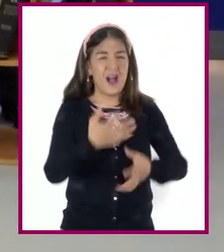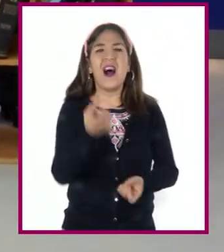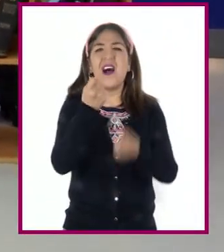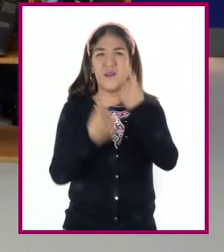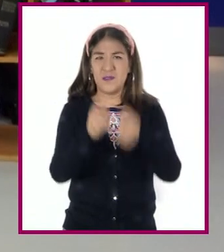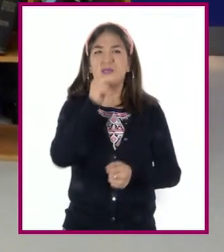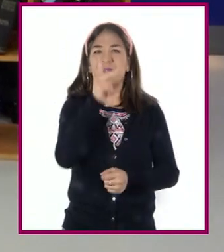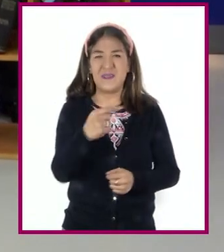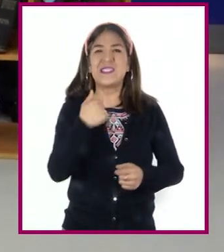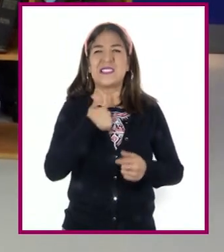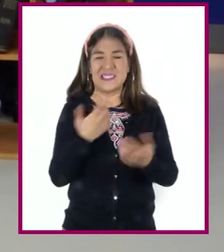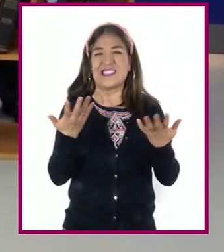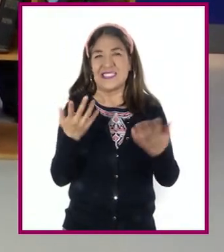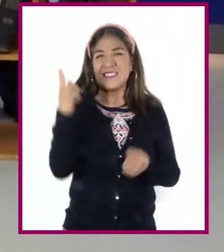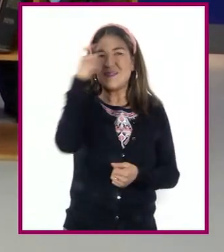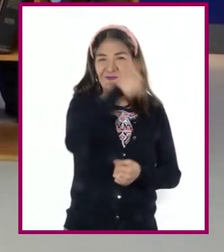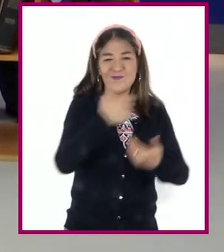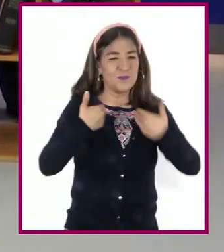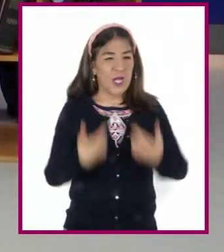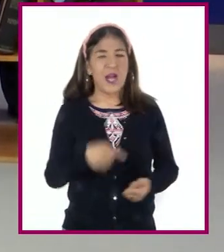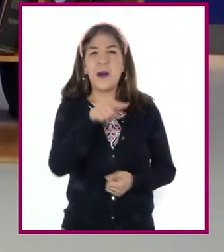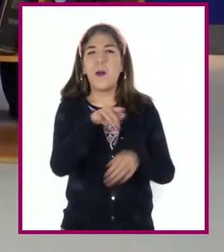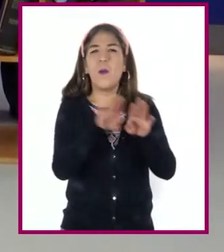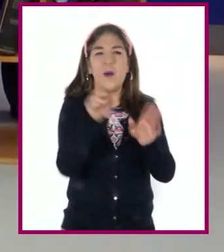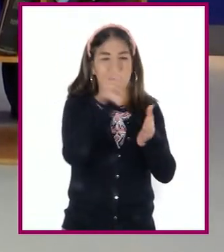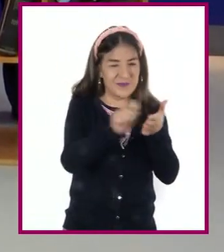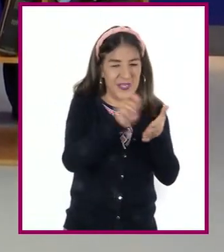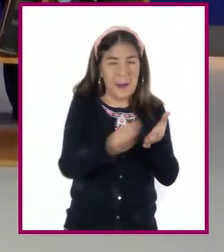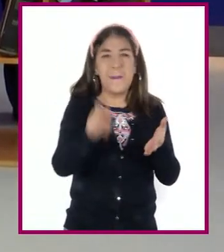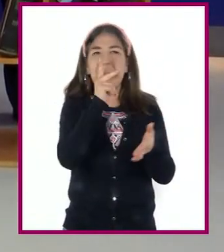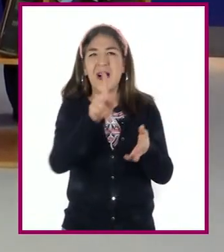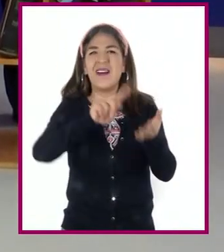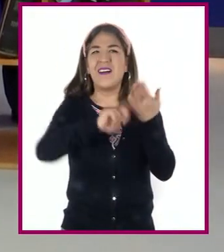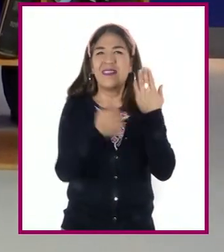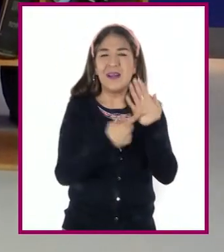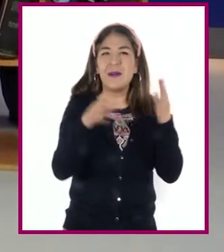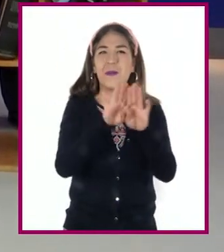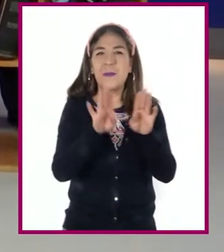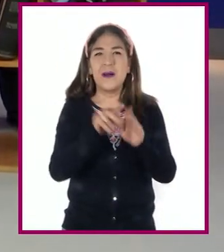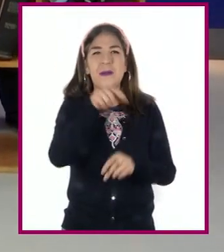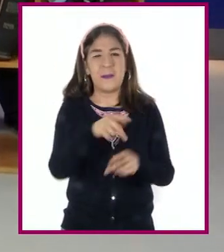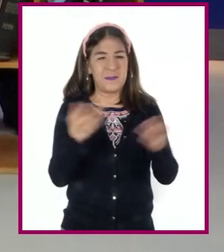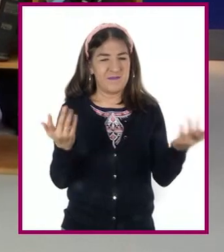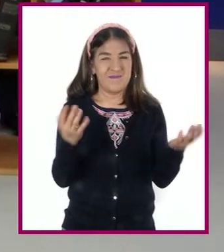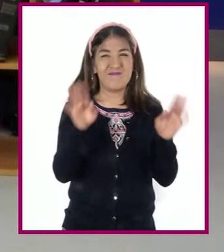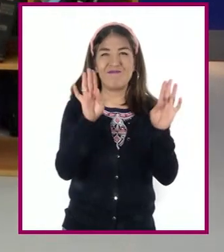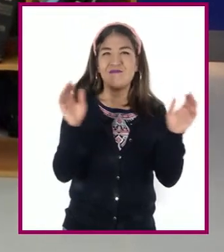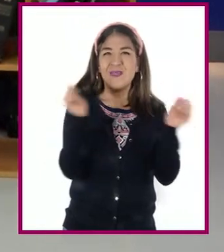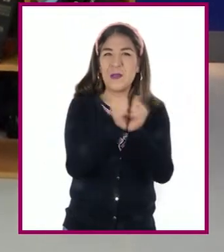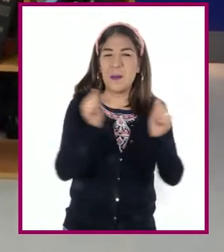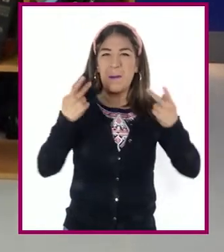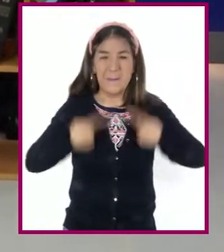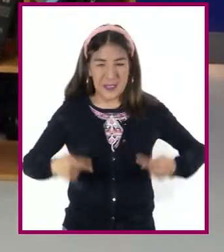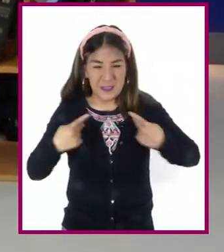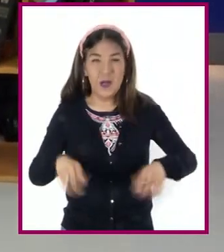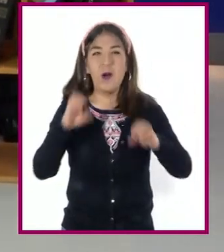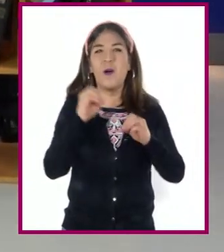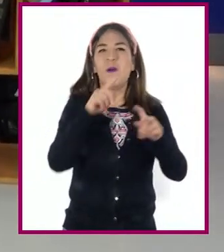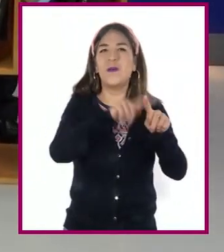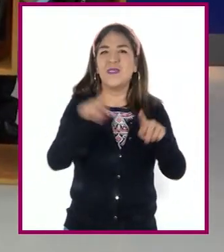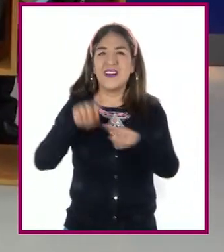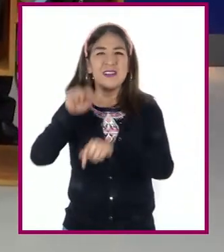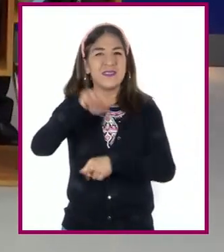dificultades que surjan al resolver los planteamientos, pues muchas de estas las podrán resolver al momento de consultar su libro de texto